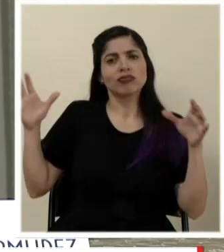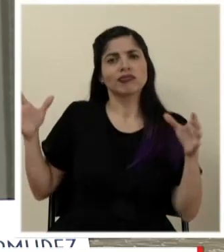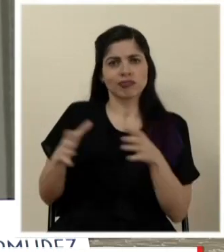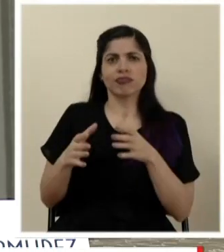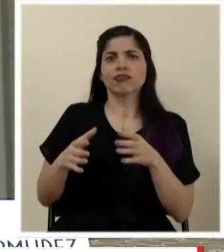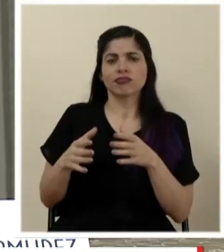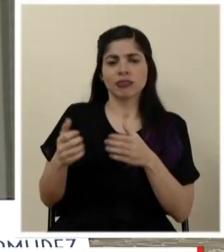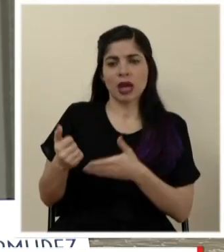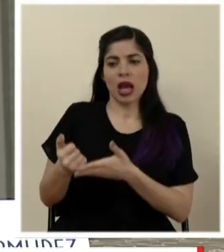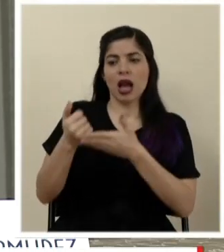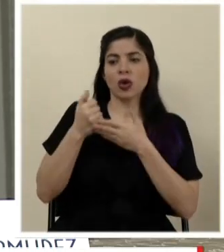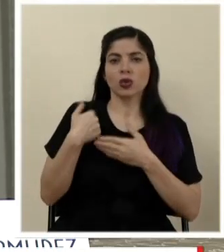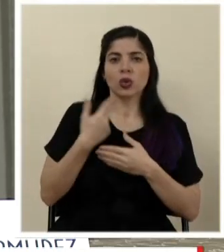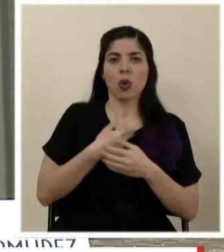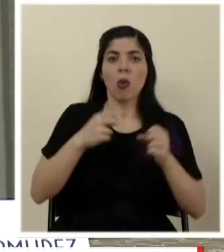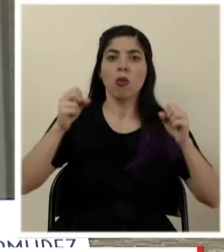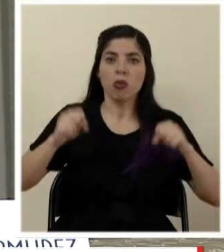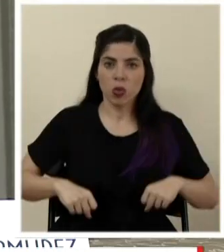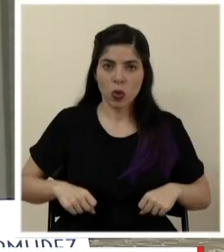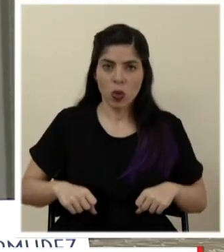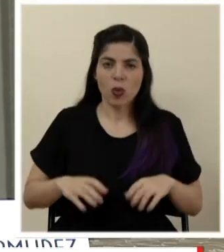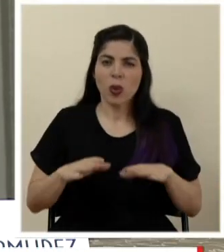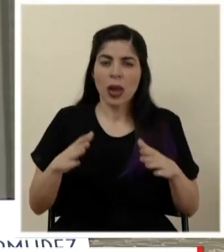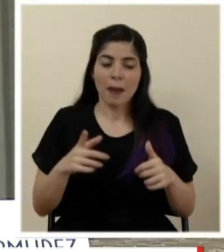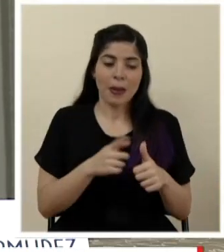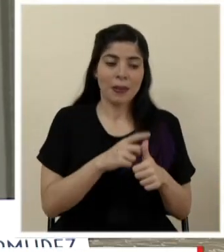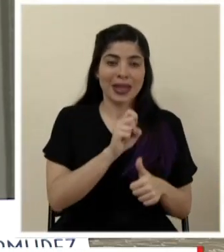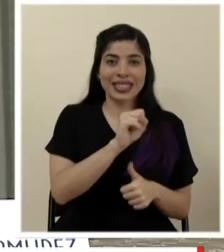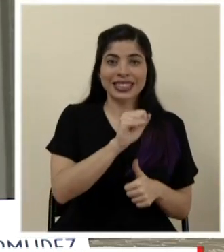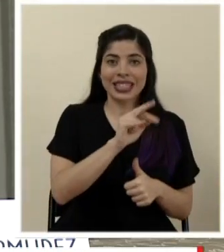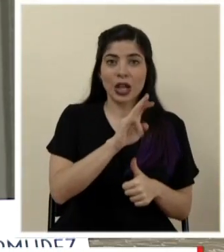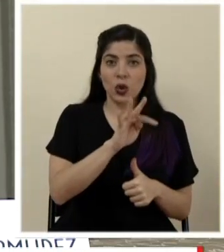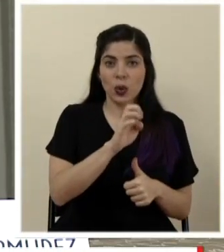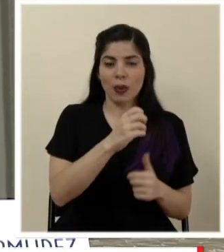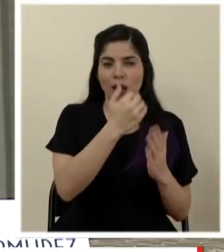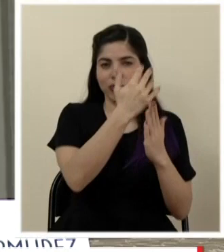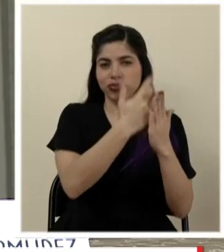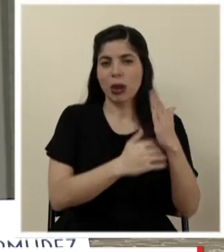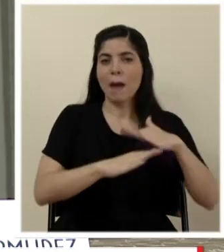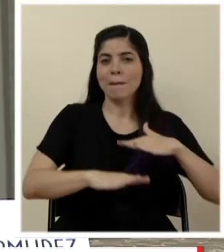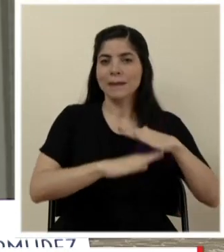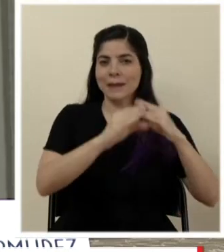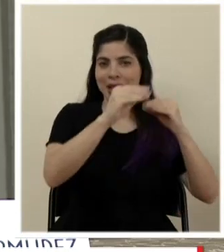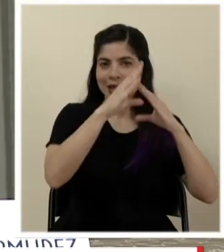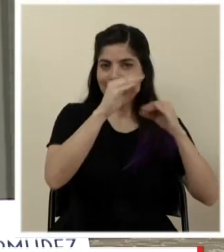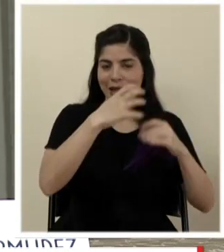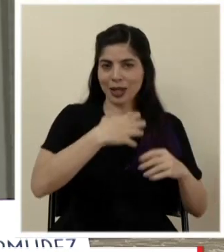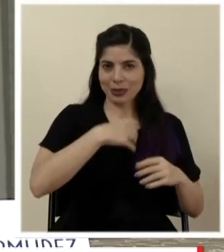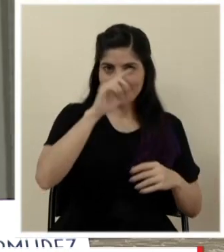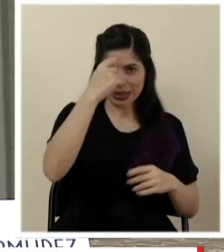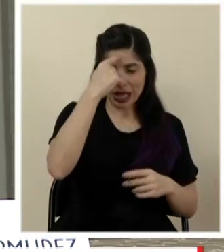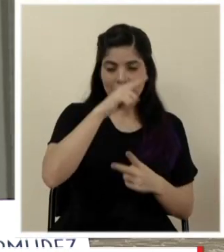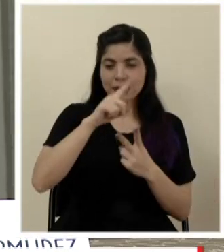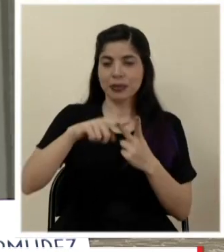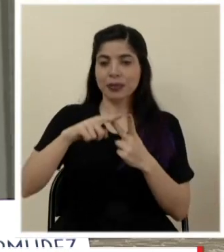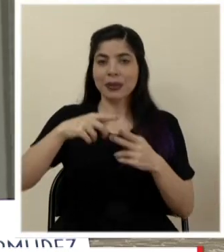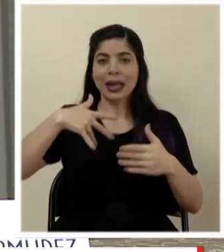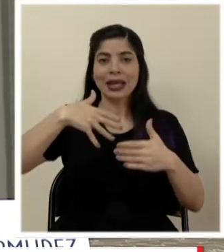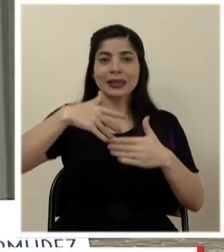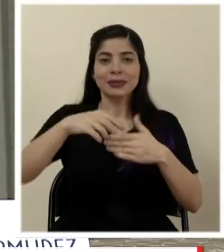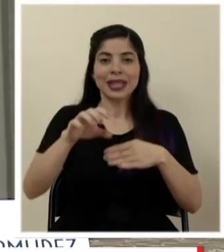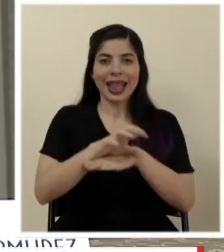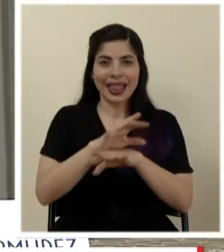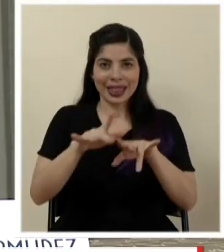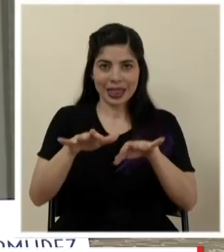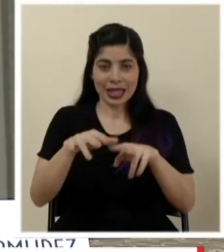capacidades que nos permite tener, por un lado, el Cinerube, que es la gran base de datos del Estado, más el expediente digital, de forma tal